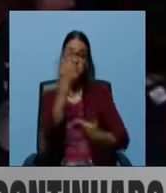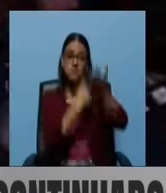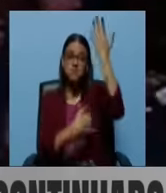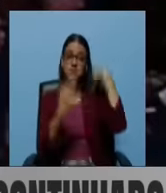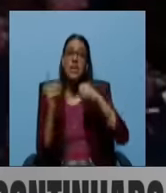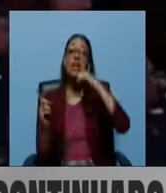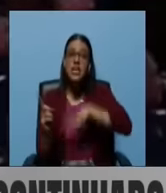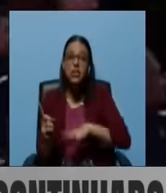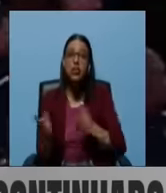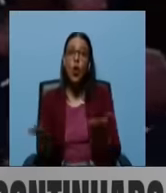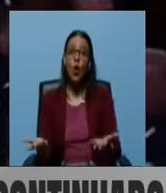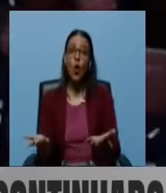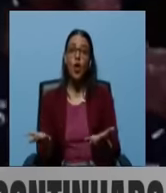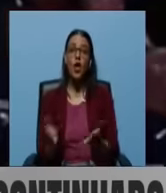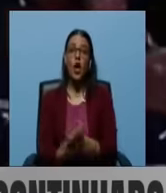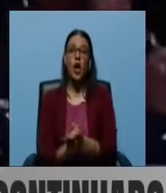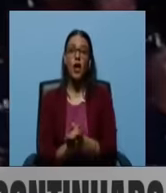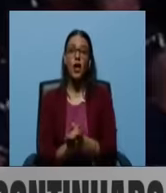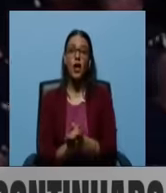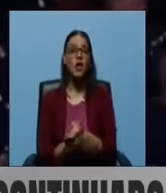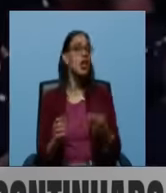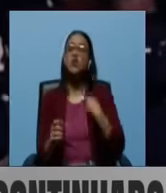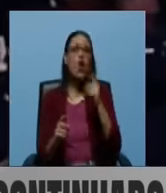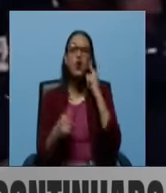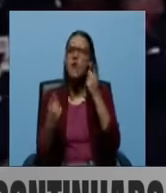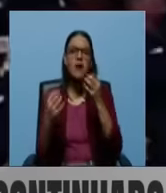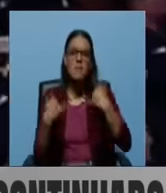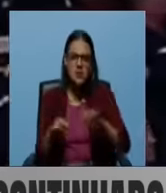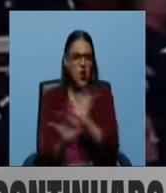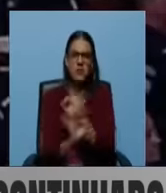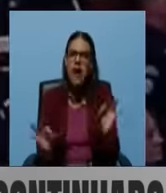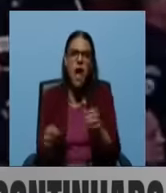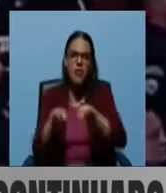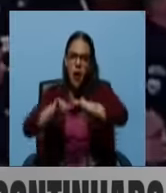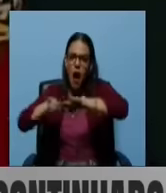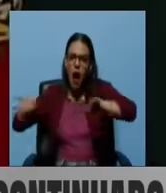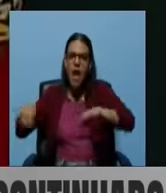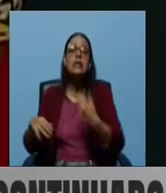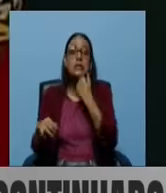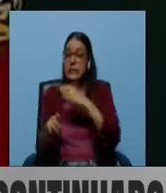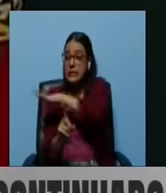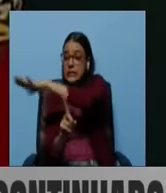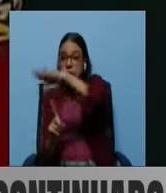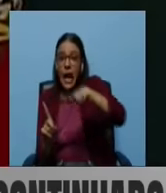Nadie vaya a creer eso. Igual yo no veía a mis chamos casi, pero estaban ahí cerca, pues.